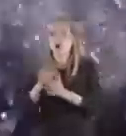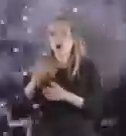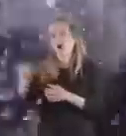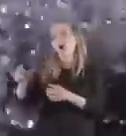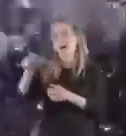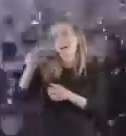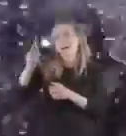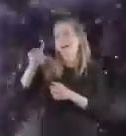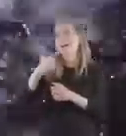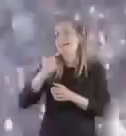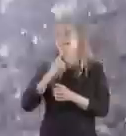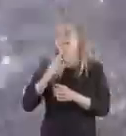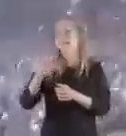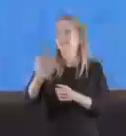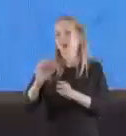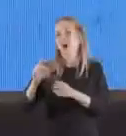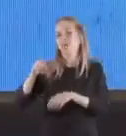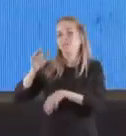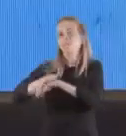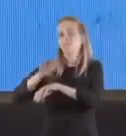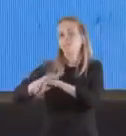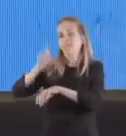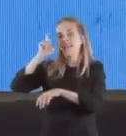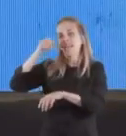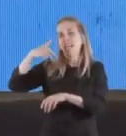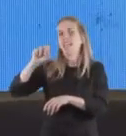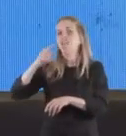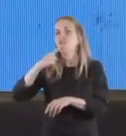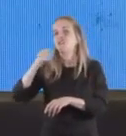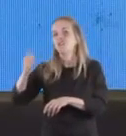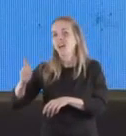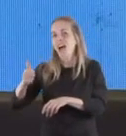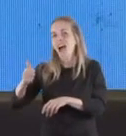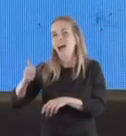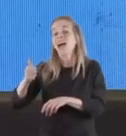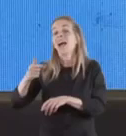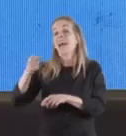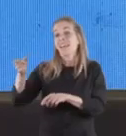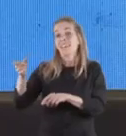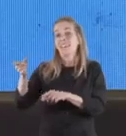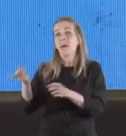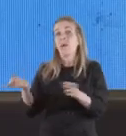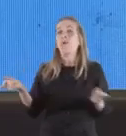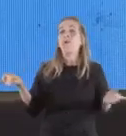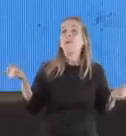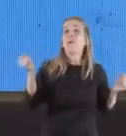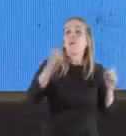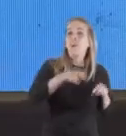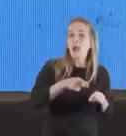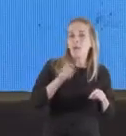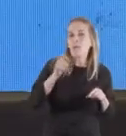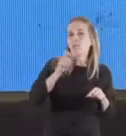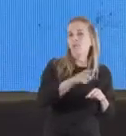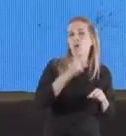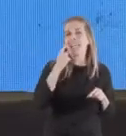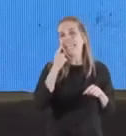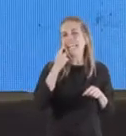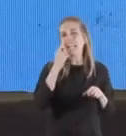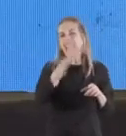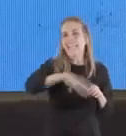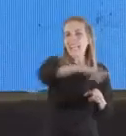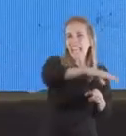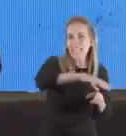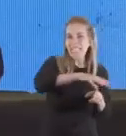Enrique Crespo es el titular venenosa y vuelve para hacer volverse a hacerse cargo de su intendencia en Concordia